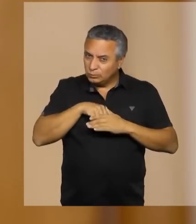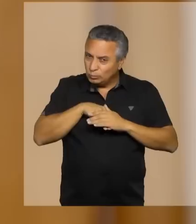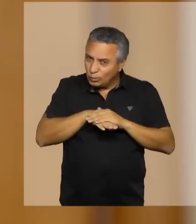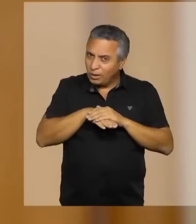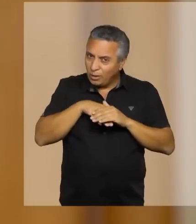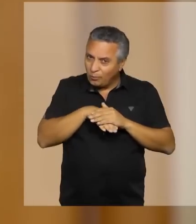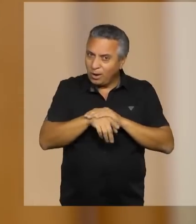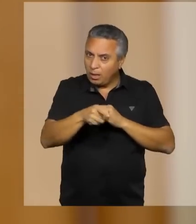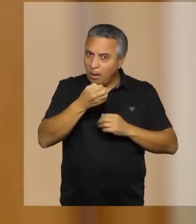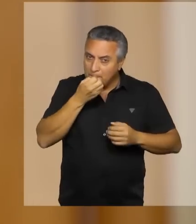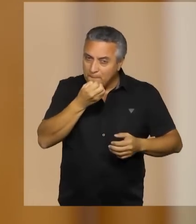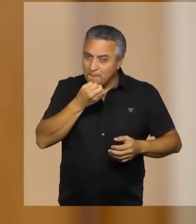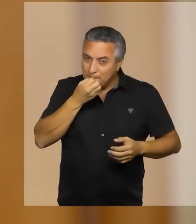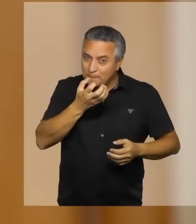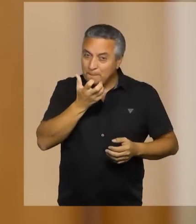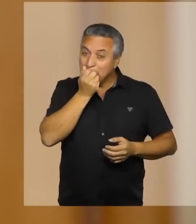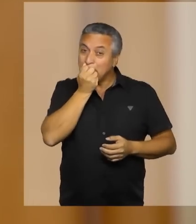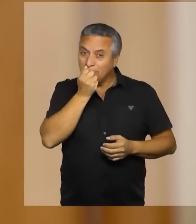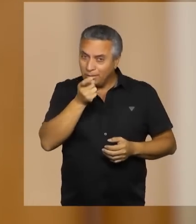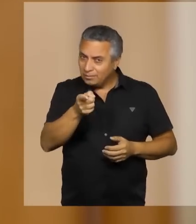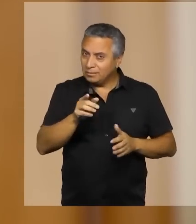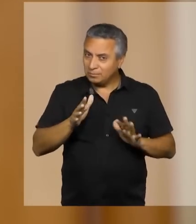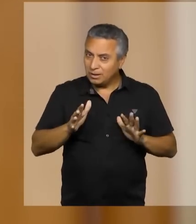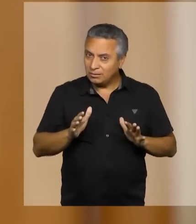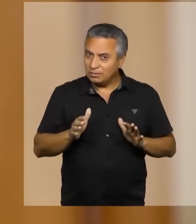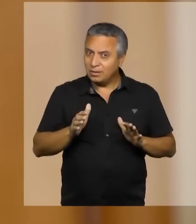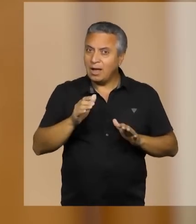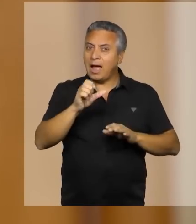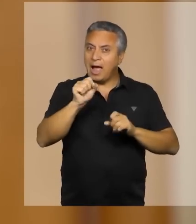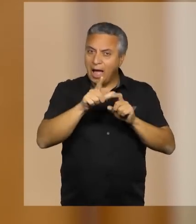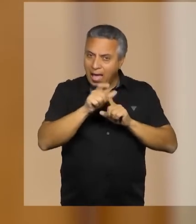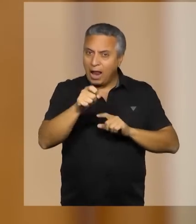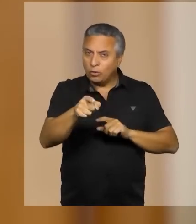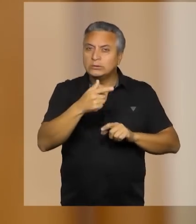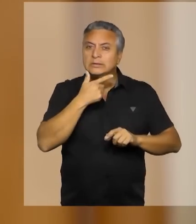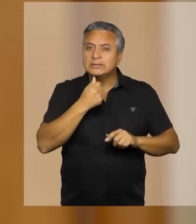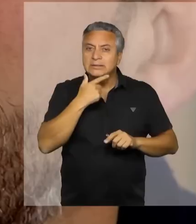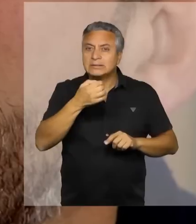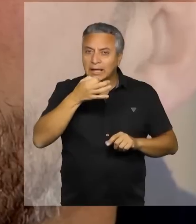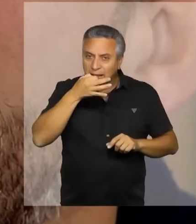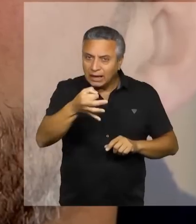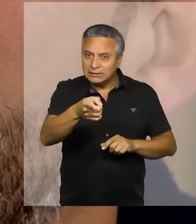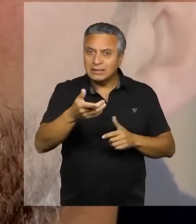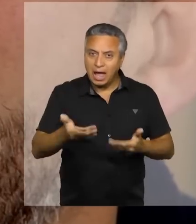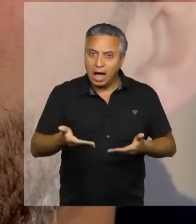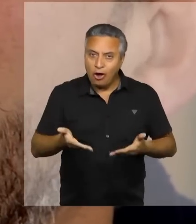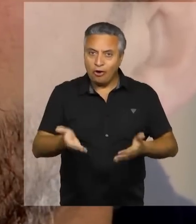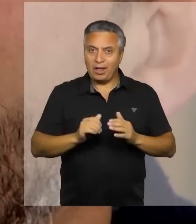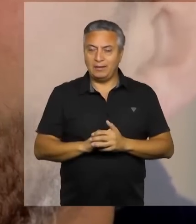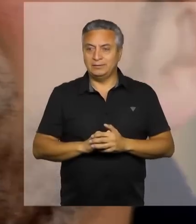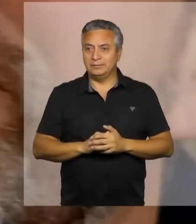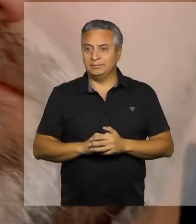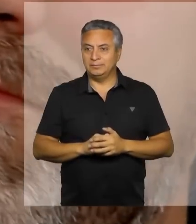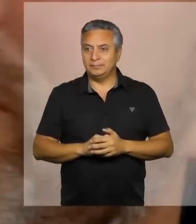no se ha atrevido a decir? ¿Algo que quiera decir ahora?